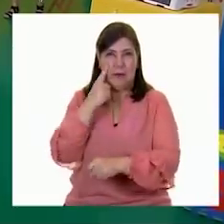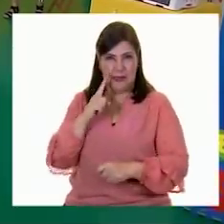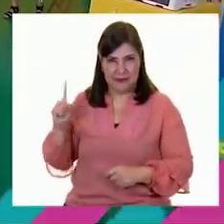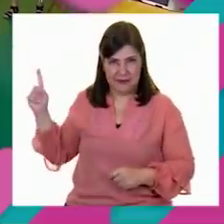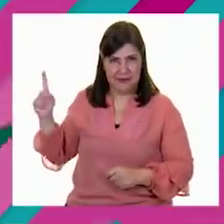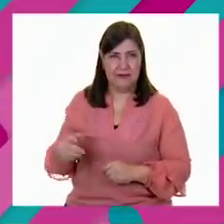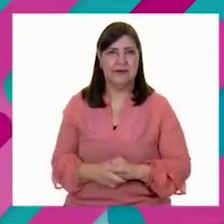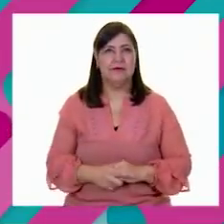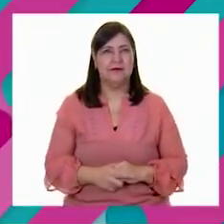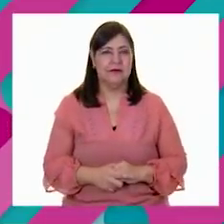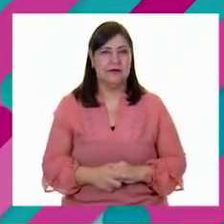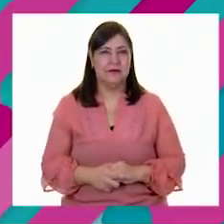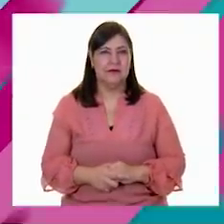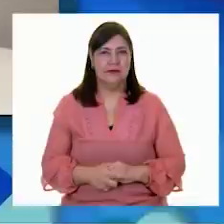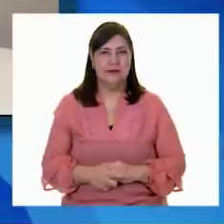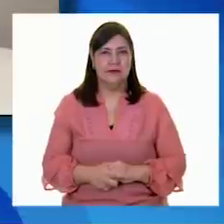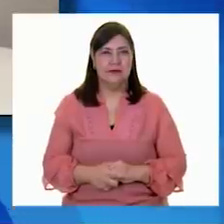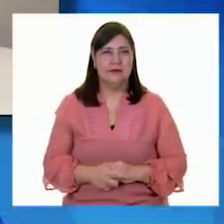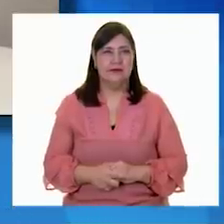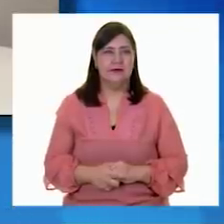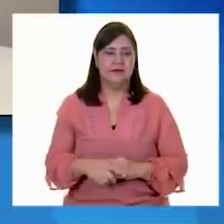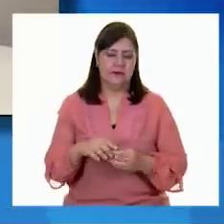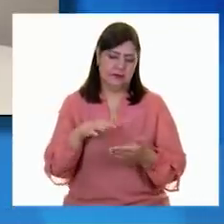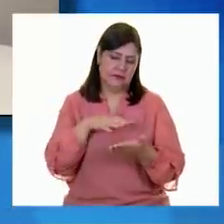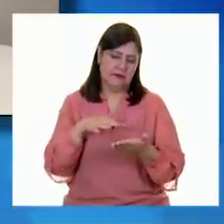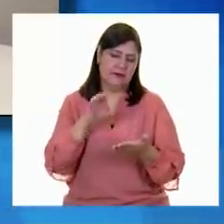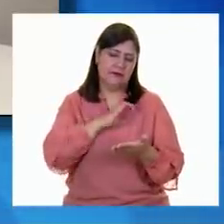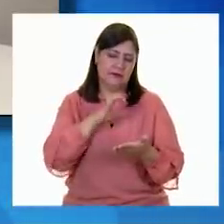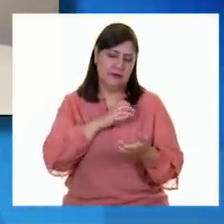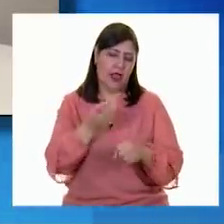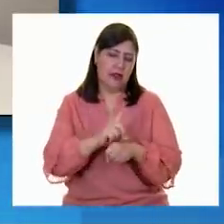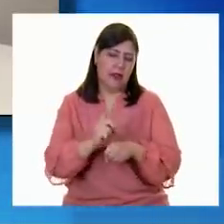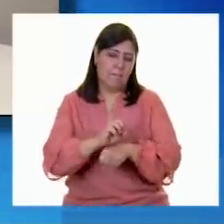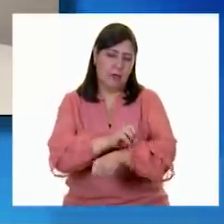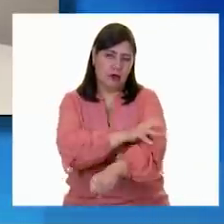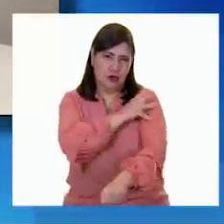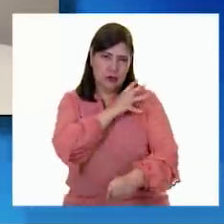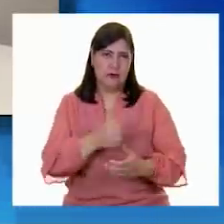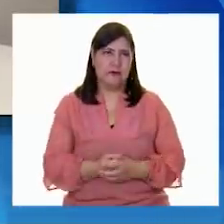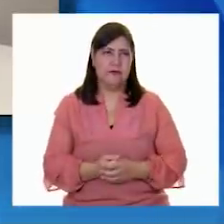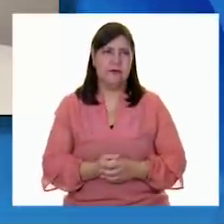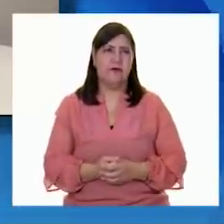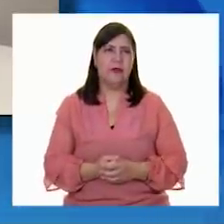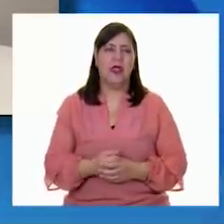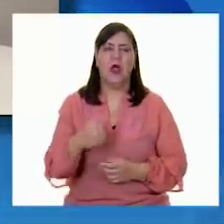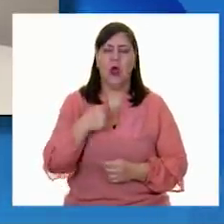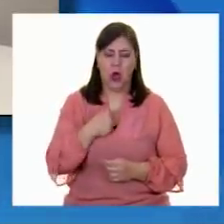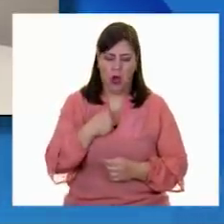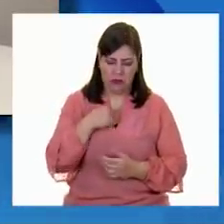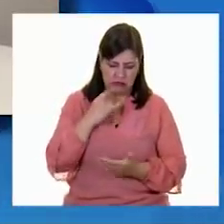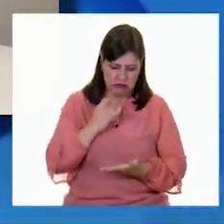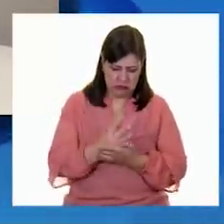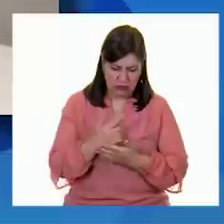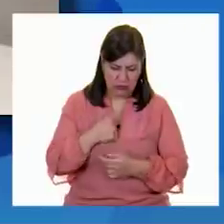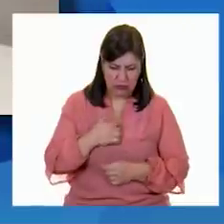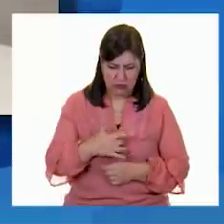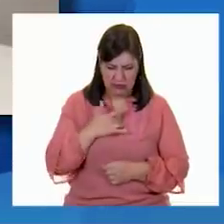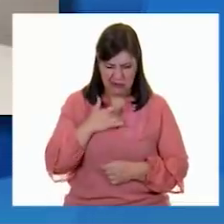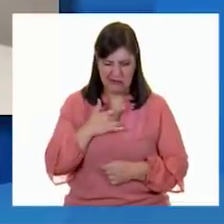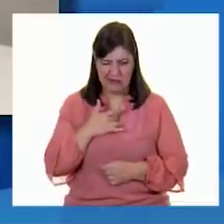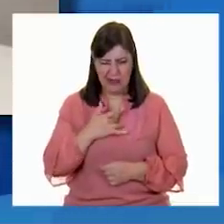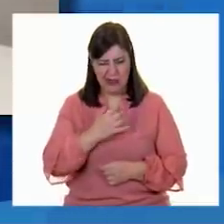escucharla? Perfecto. Sí, vamos. Querido diario de las emociones, pude identificar que siento